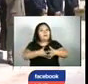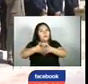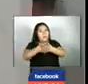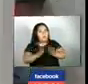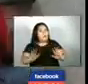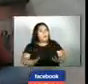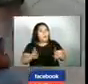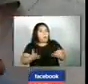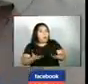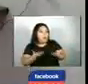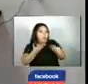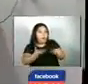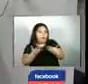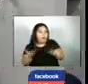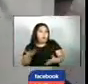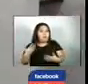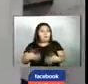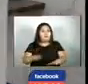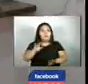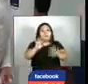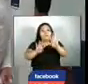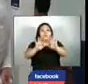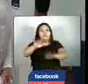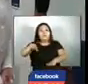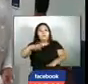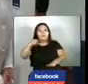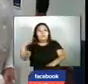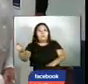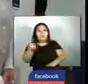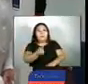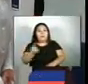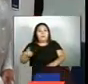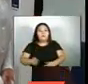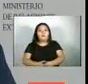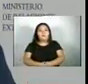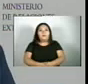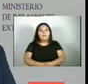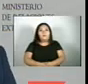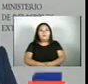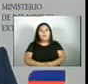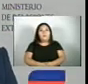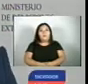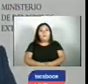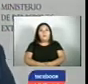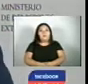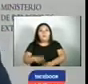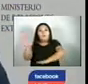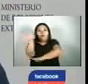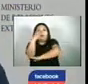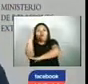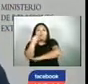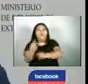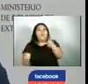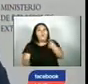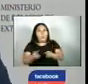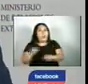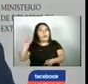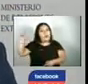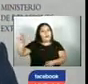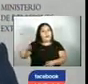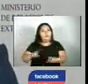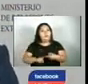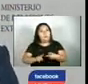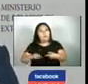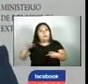se pretende beneficiar a más de 95 mil connacionales. ¿Cuáles van a ser los consulados beneficiados?